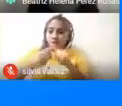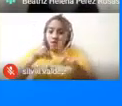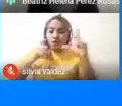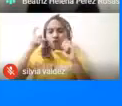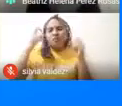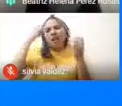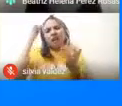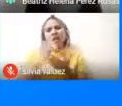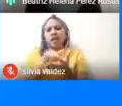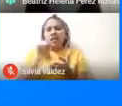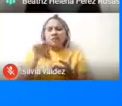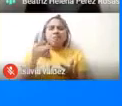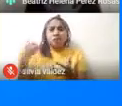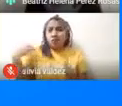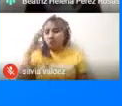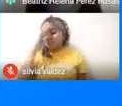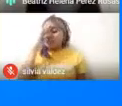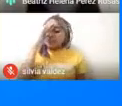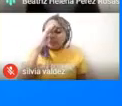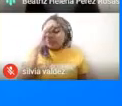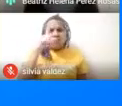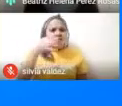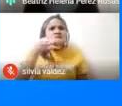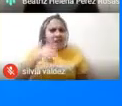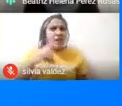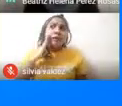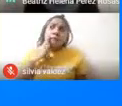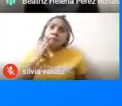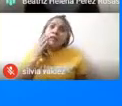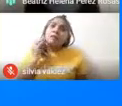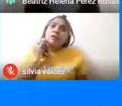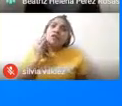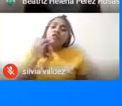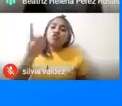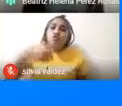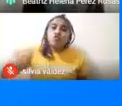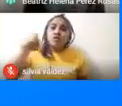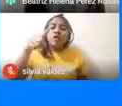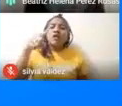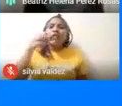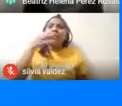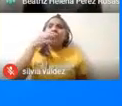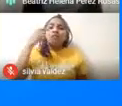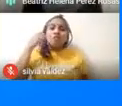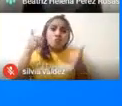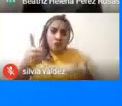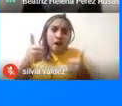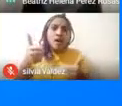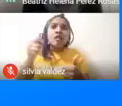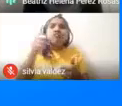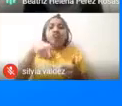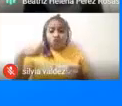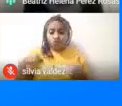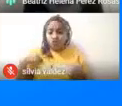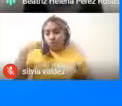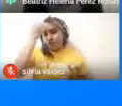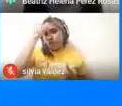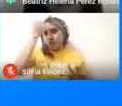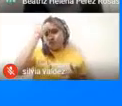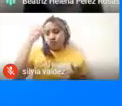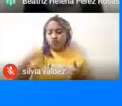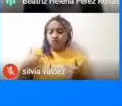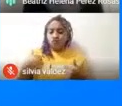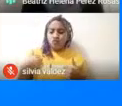que sin duda es una experiencia maravillosa, y para ustedes soy profesora en lo que